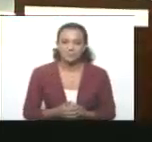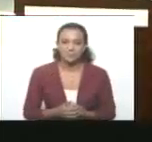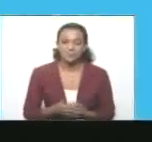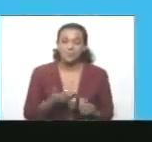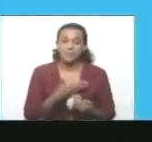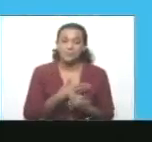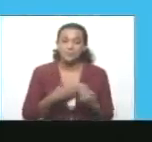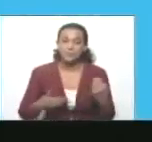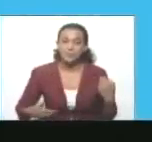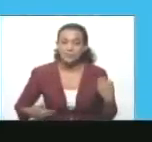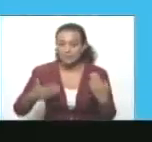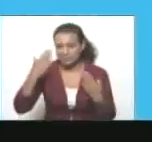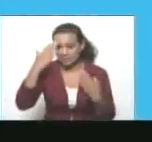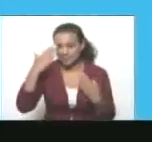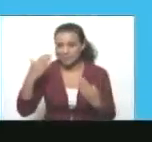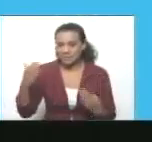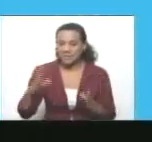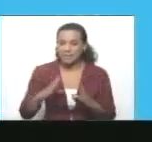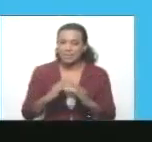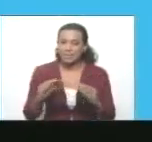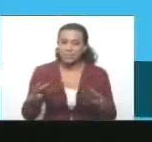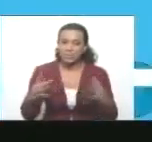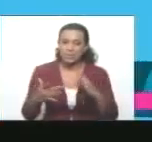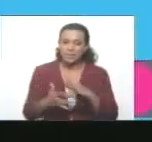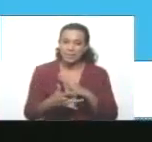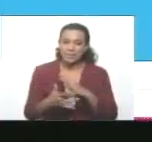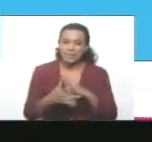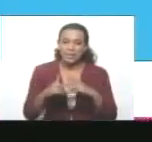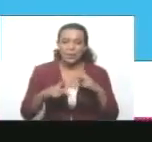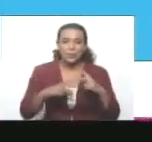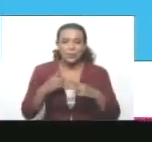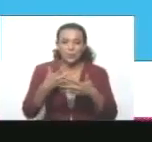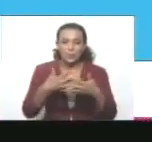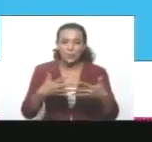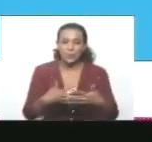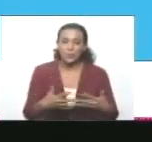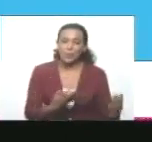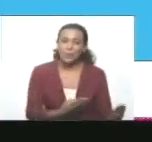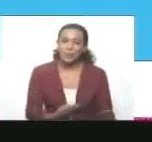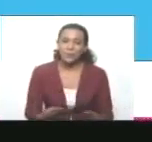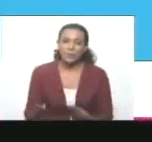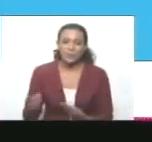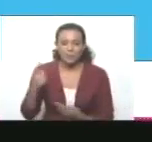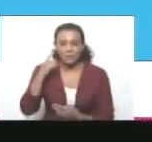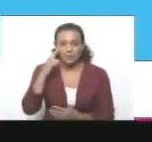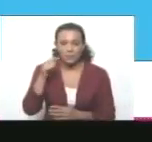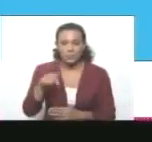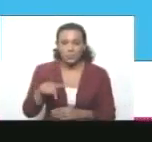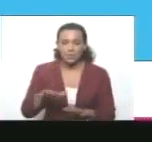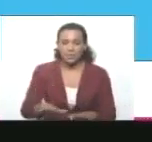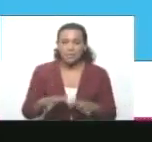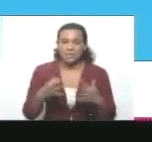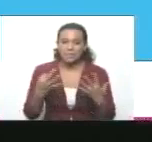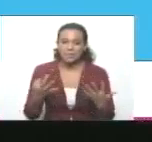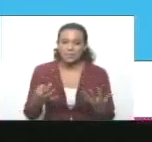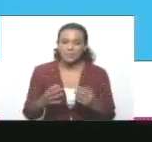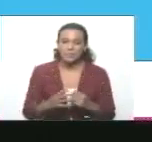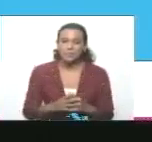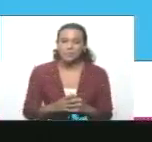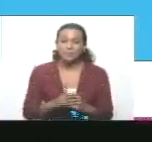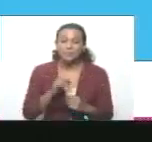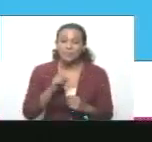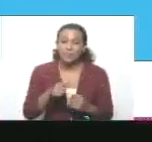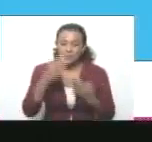Presidente, lo saludamos de parte de todo el equipo técnico y de producción, y le damos la bienvenida a su programa número 18.